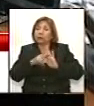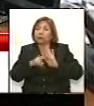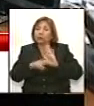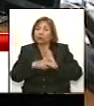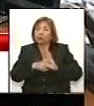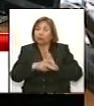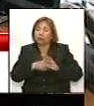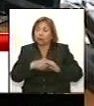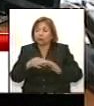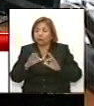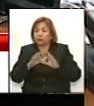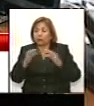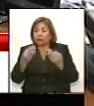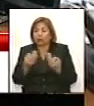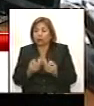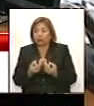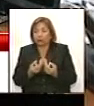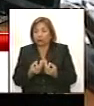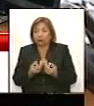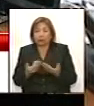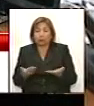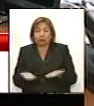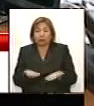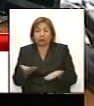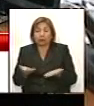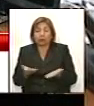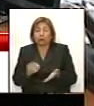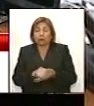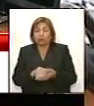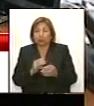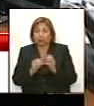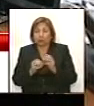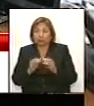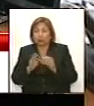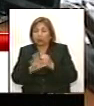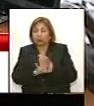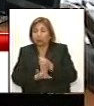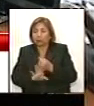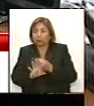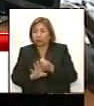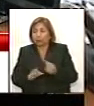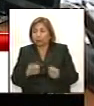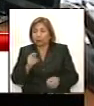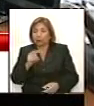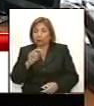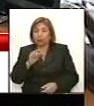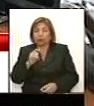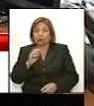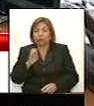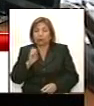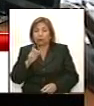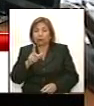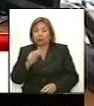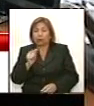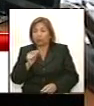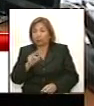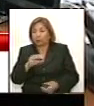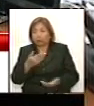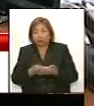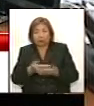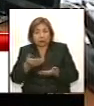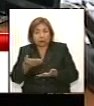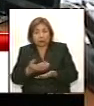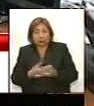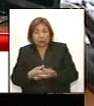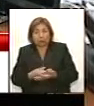caso al juzgado de familia, donde se completa la etapa de protección o la llamada etapa tutelar, según el reglamento. En esa etapa tutelar,